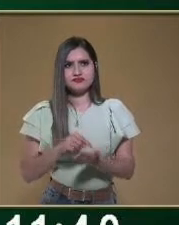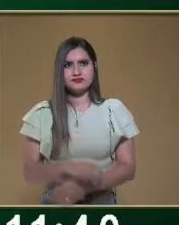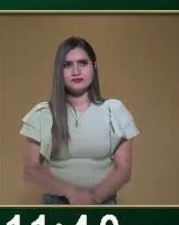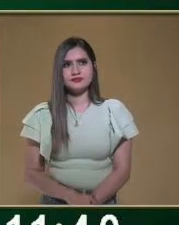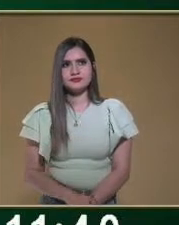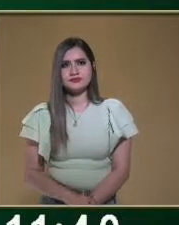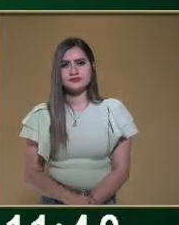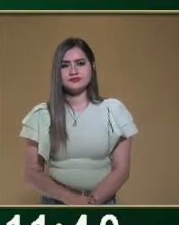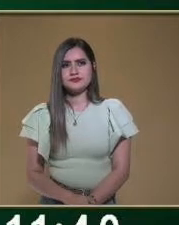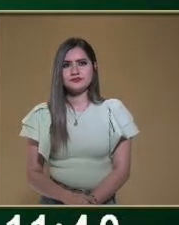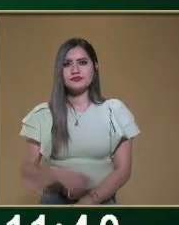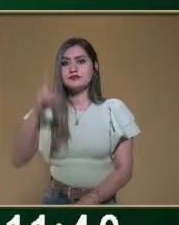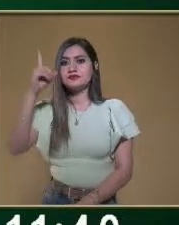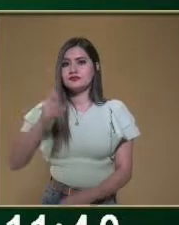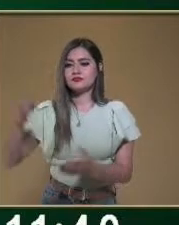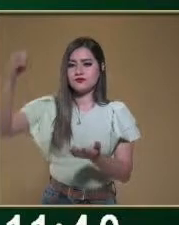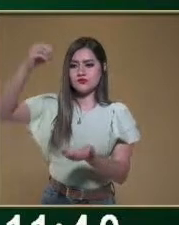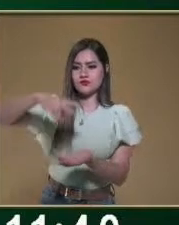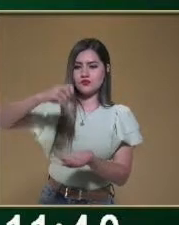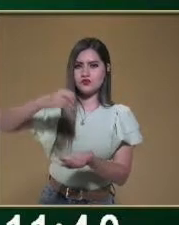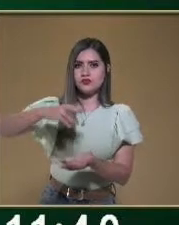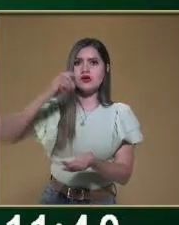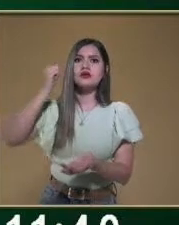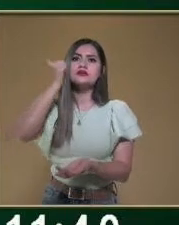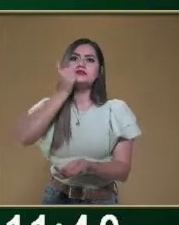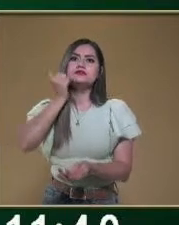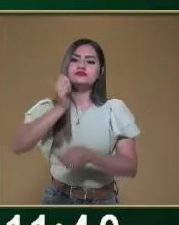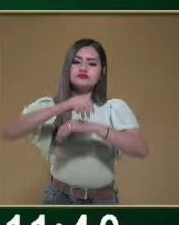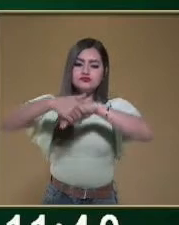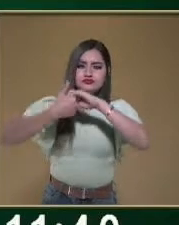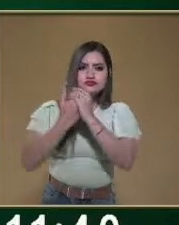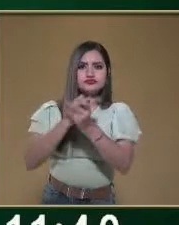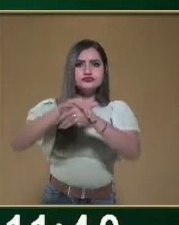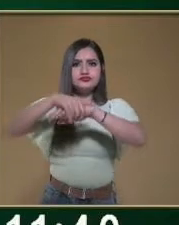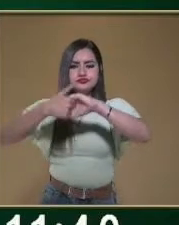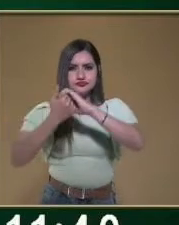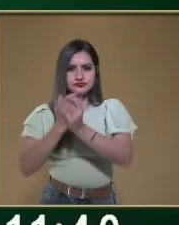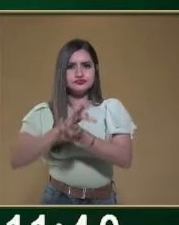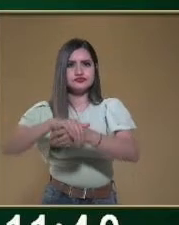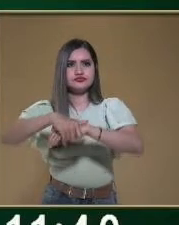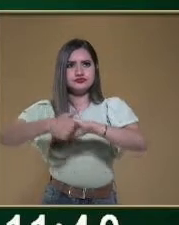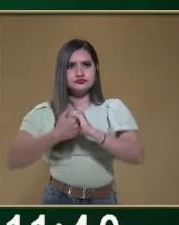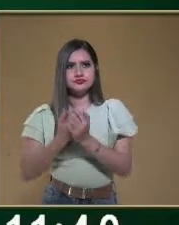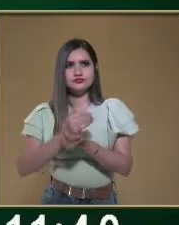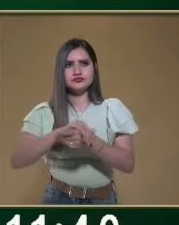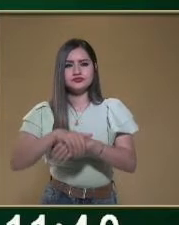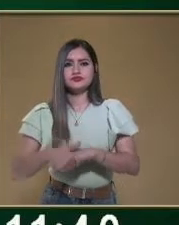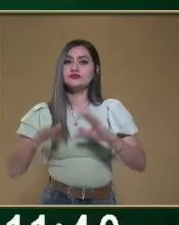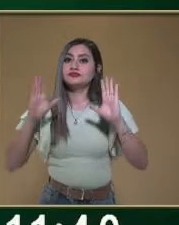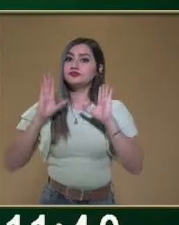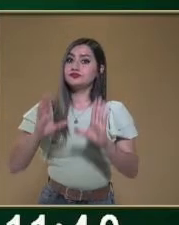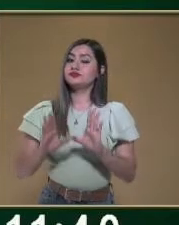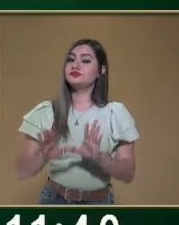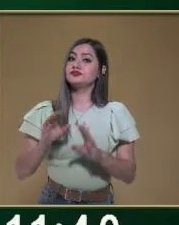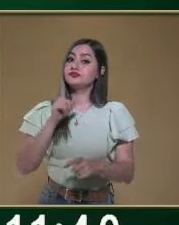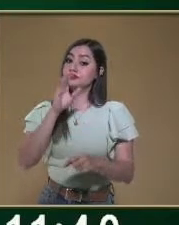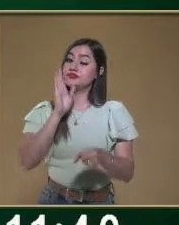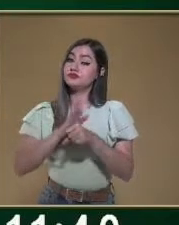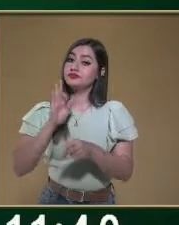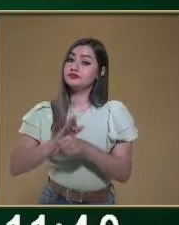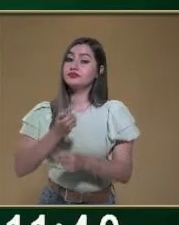enjabona, toalla, enjuaga y seca tus manos. Cuida tu salud. Y